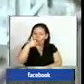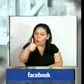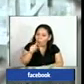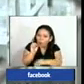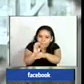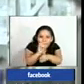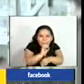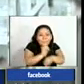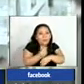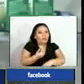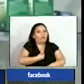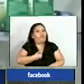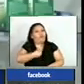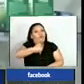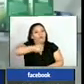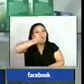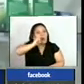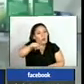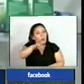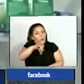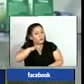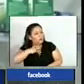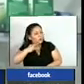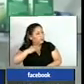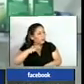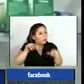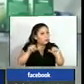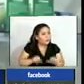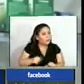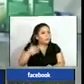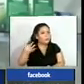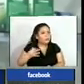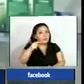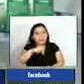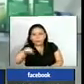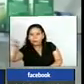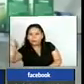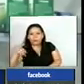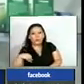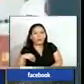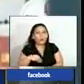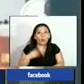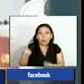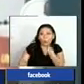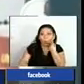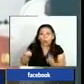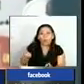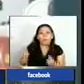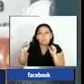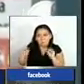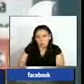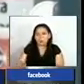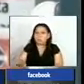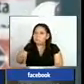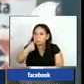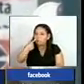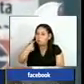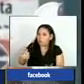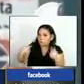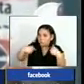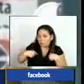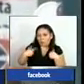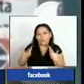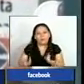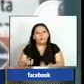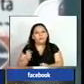recomendada y ante cualquier estado de salud desfavorable, hay que consultar con un médico sobre cuáles son los fármacos más convenientes para